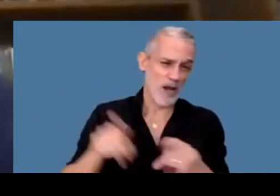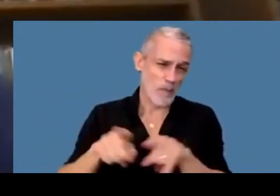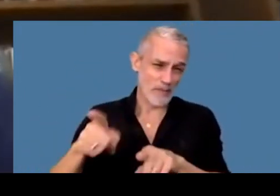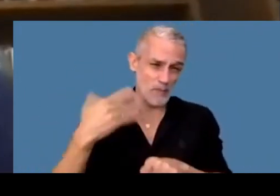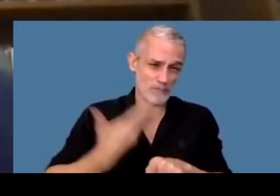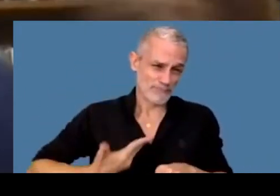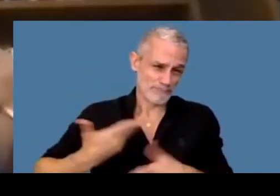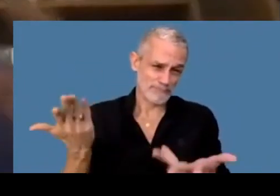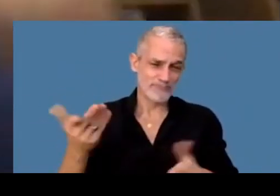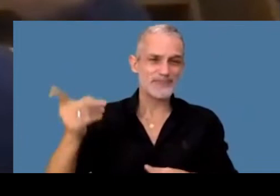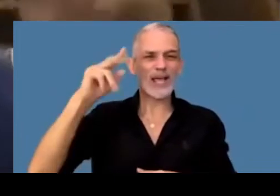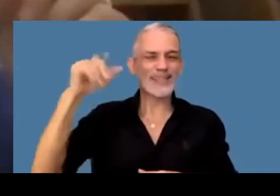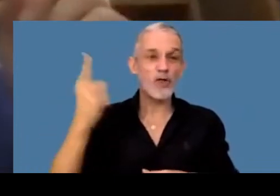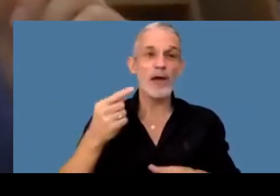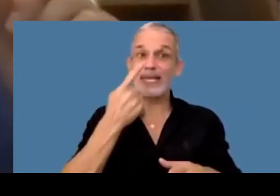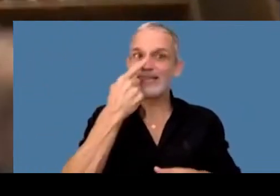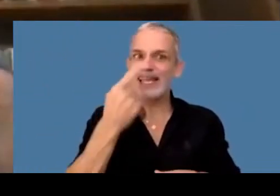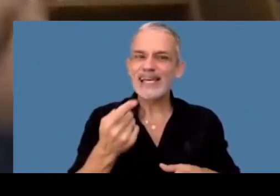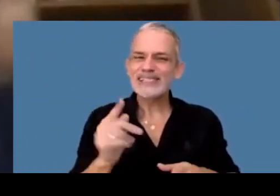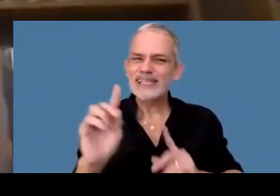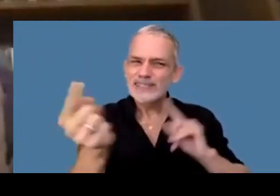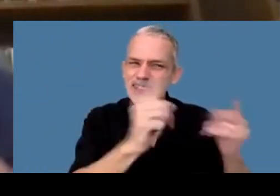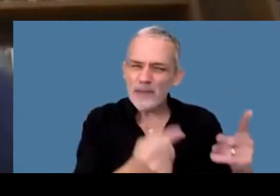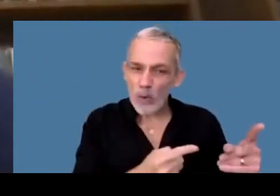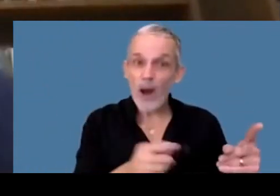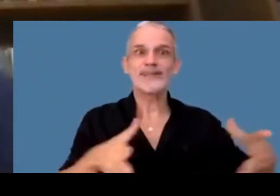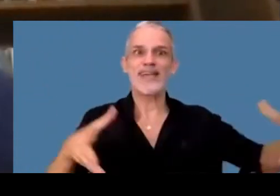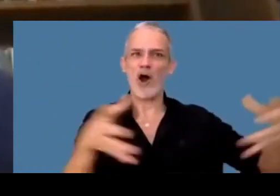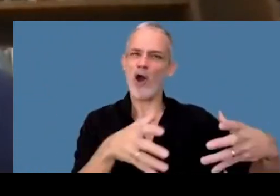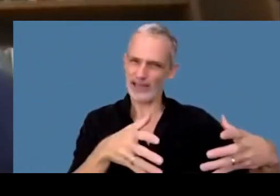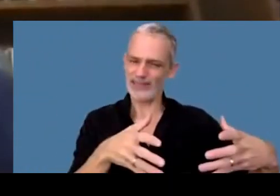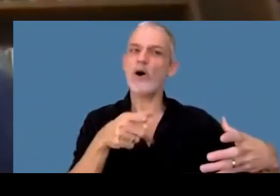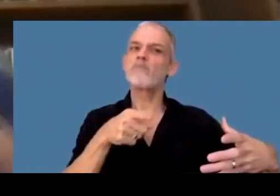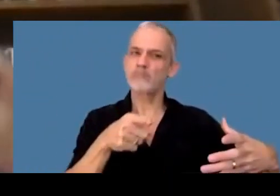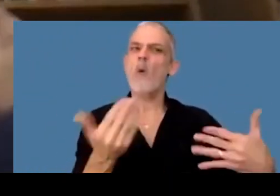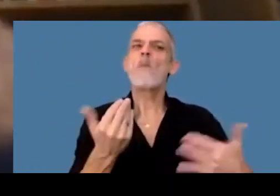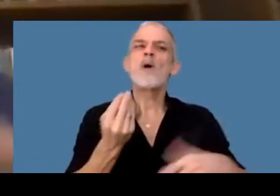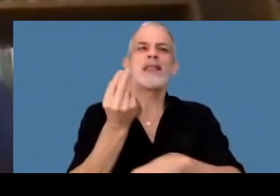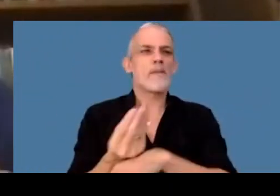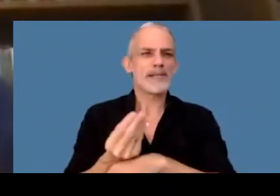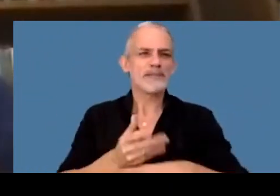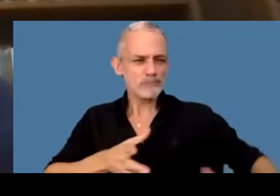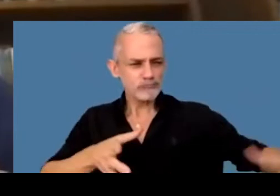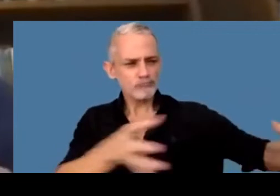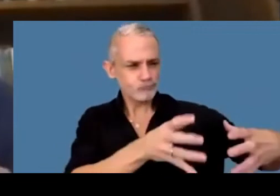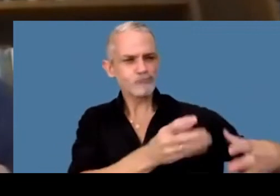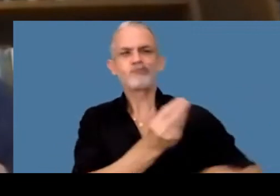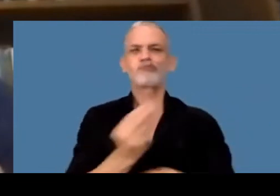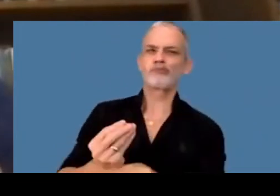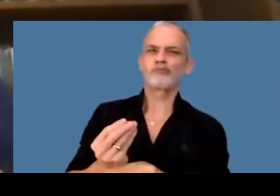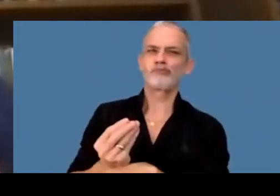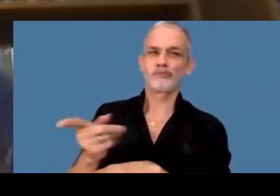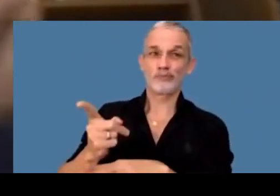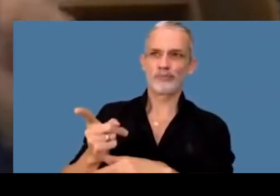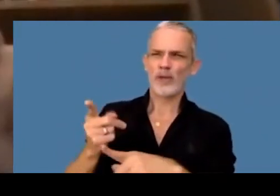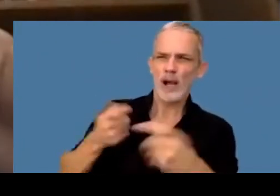los intereses ya individuales y colectivos. O sea, esta es la que puede representar colectivamente, y como consecuencia de la representación